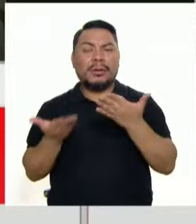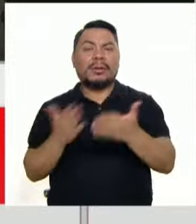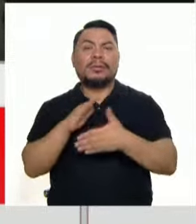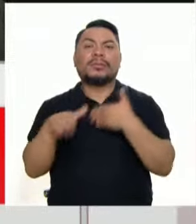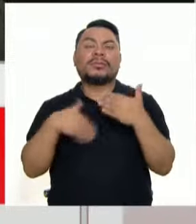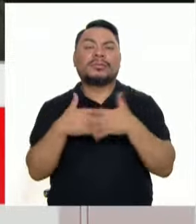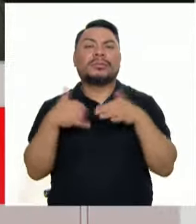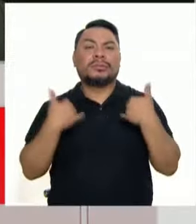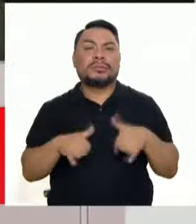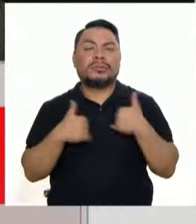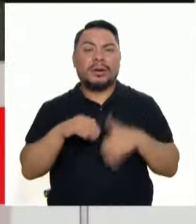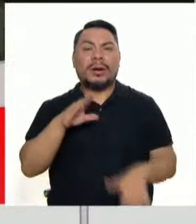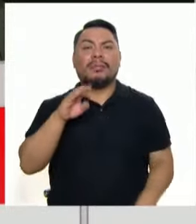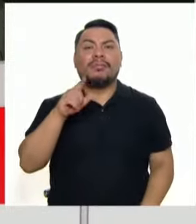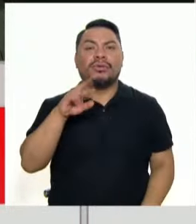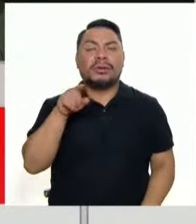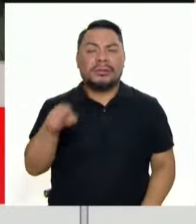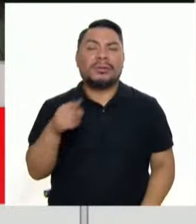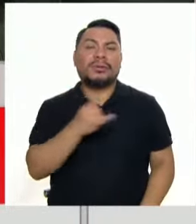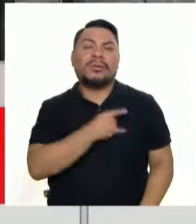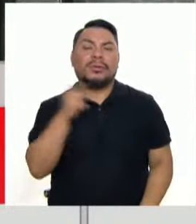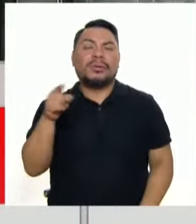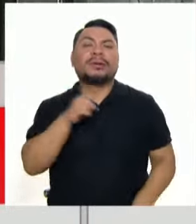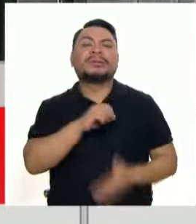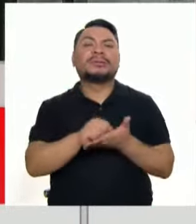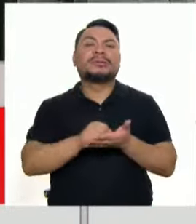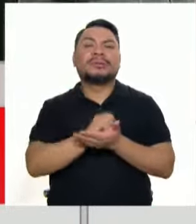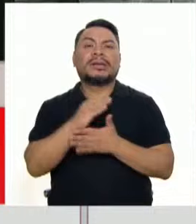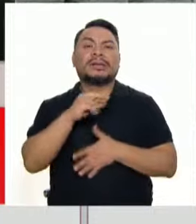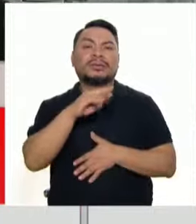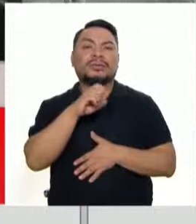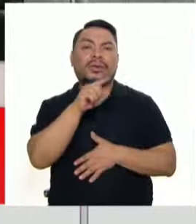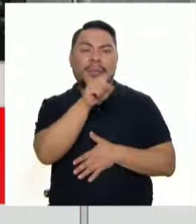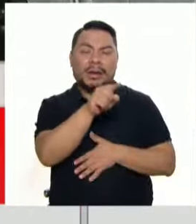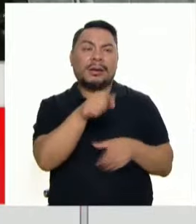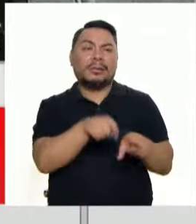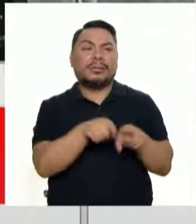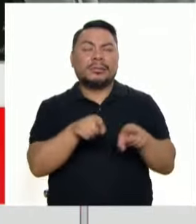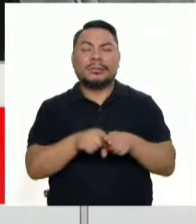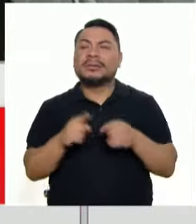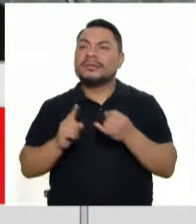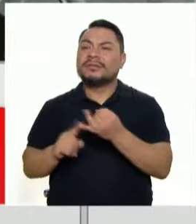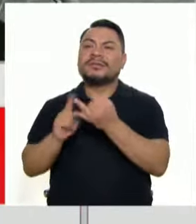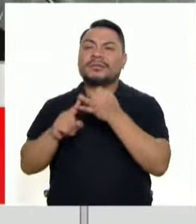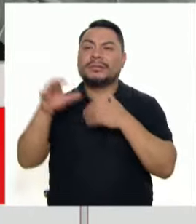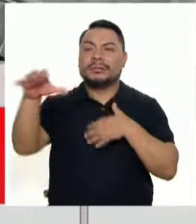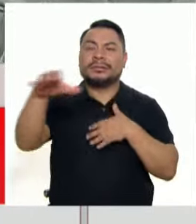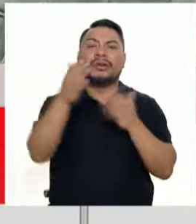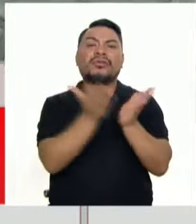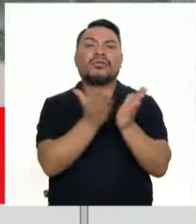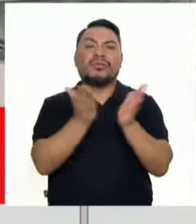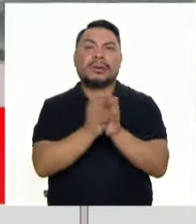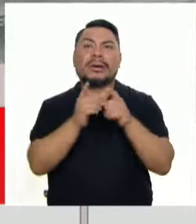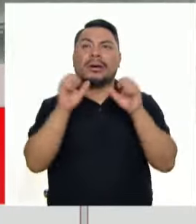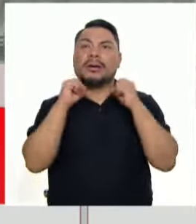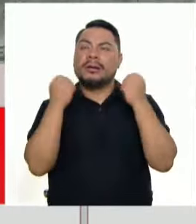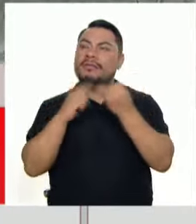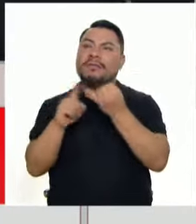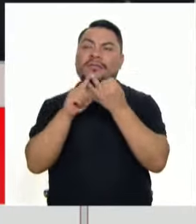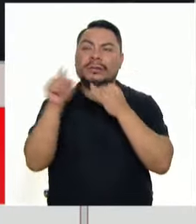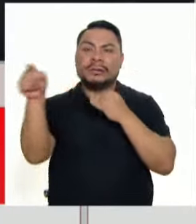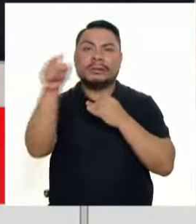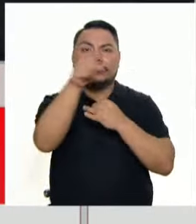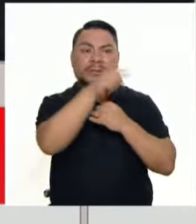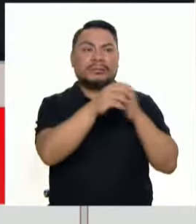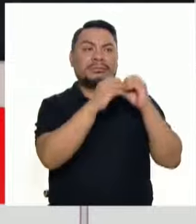vía bolivariana que va a ser en nuestra Universidad San Cristóbal de Huamanga. Tenemos el skate park y otras instituciones educativas y escenarios que van